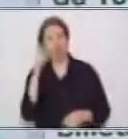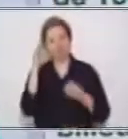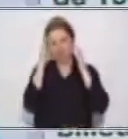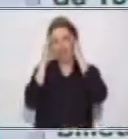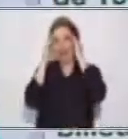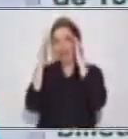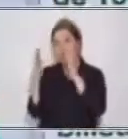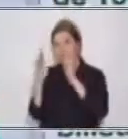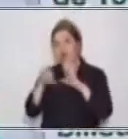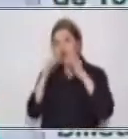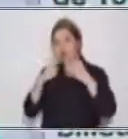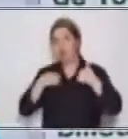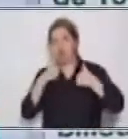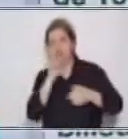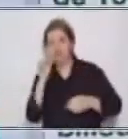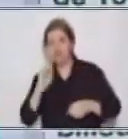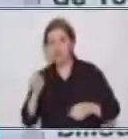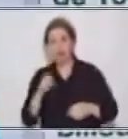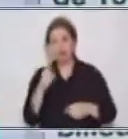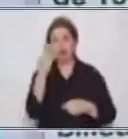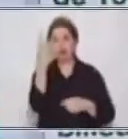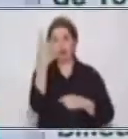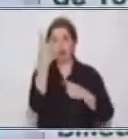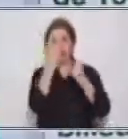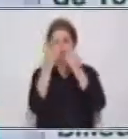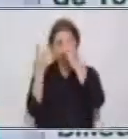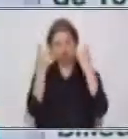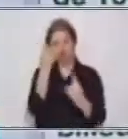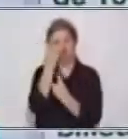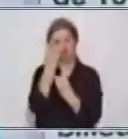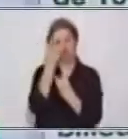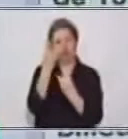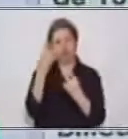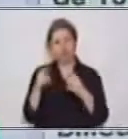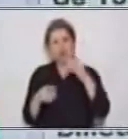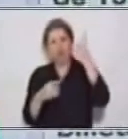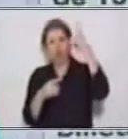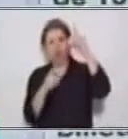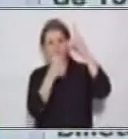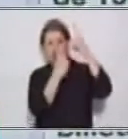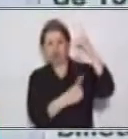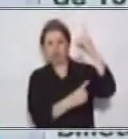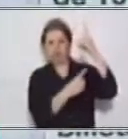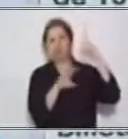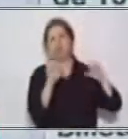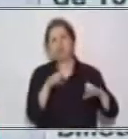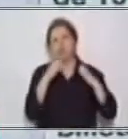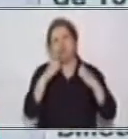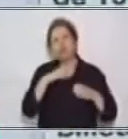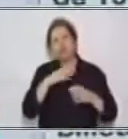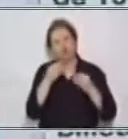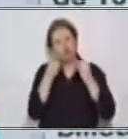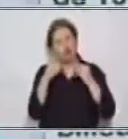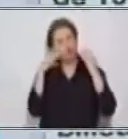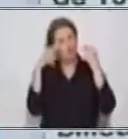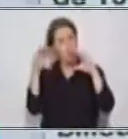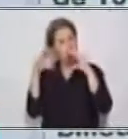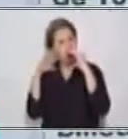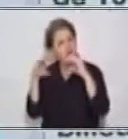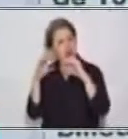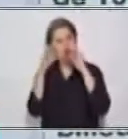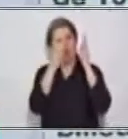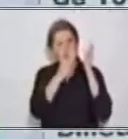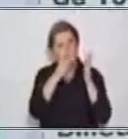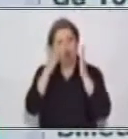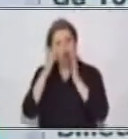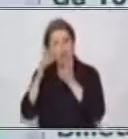cómo escribí las unidades debajo de las unidades y los decimales debajo de los decimales? Tenemos que tener mucho cuidado con eso.